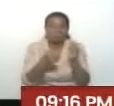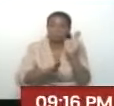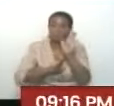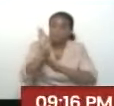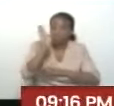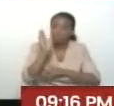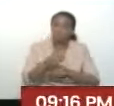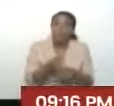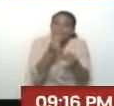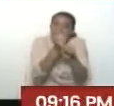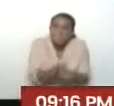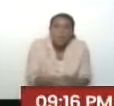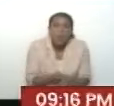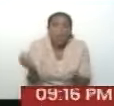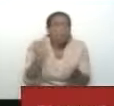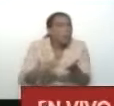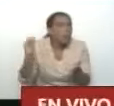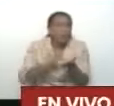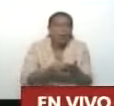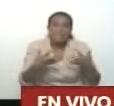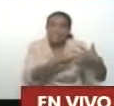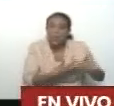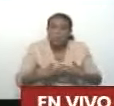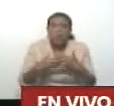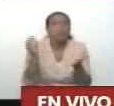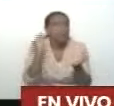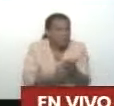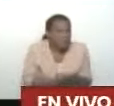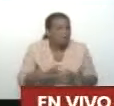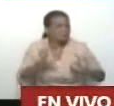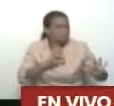Y espero que vuelvas muchas veces a Broadway. Bueno, ahora